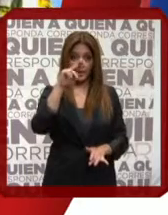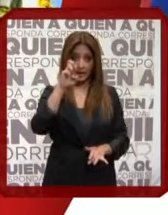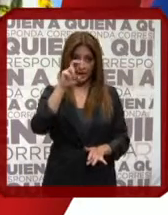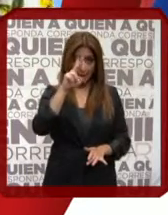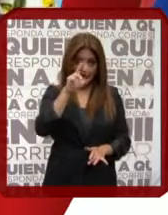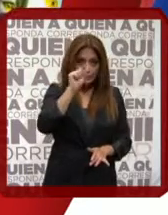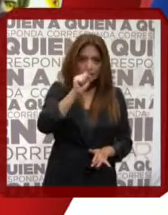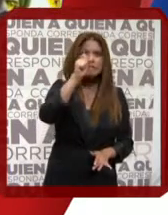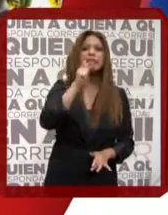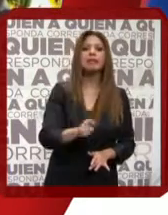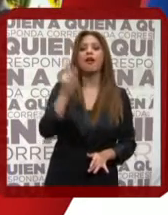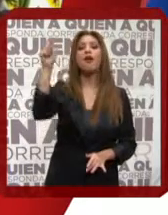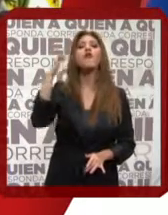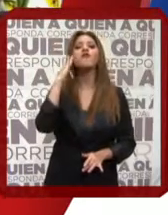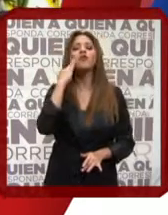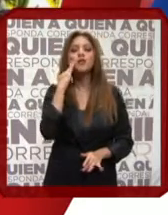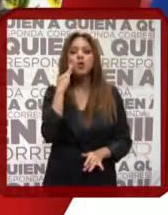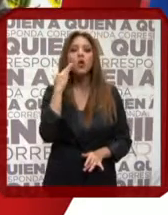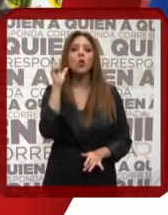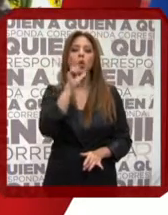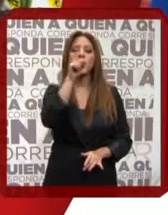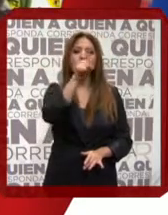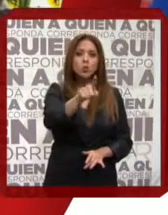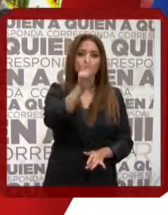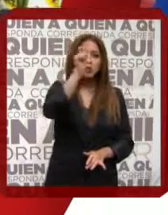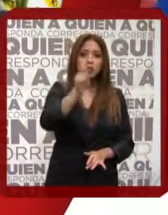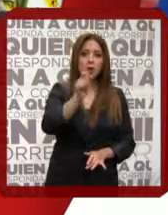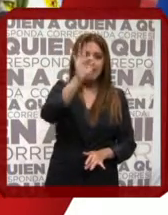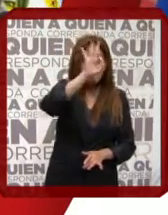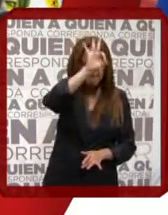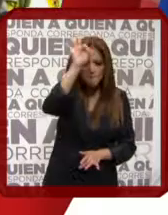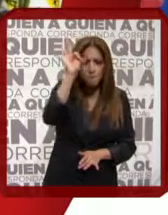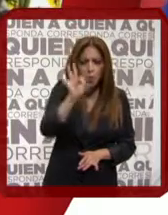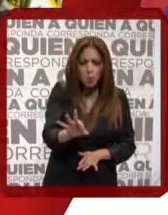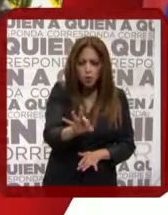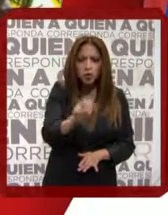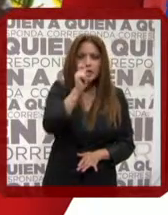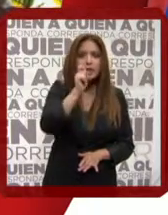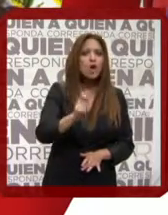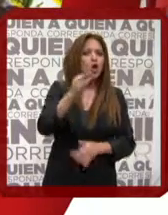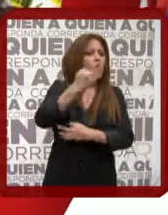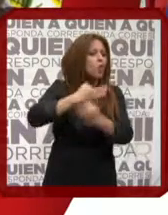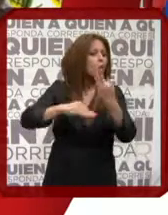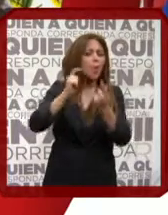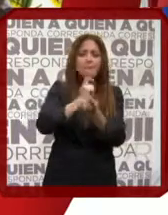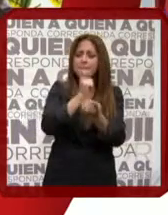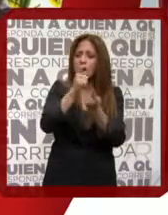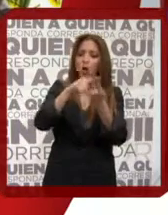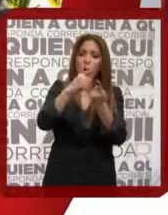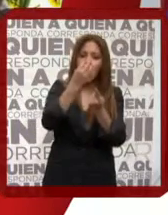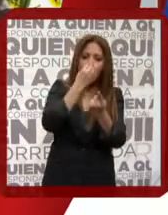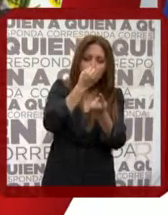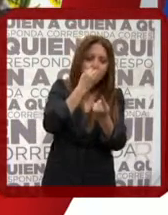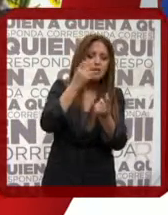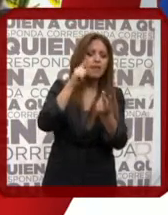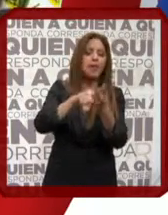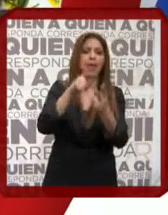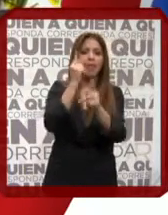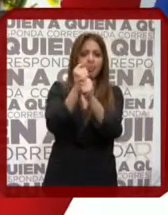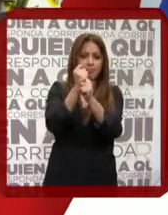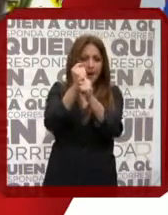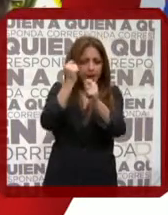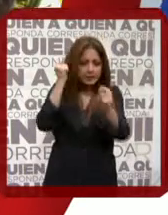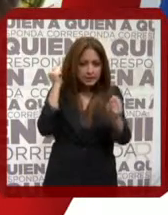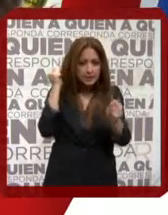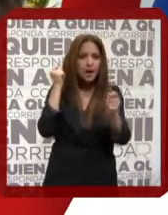sí, dando como ganche ahora sí que la promoción de todo pagado, llámese alimentos, transporte. Todo un